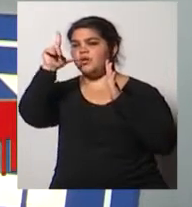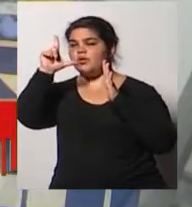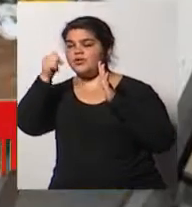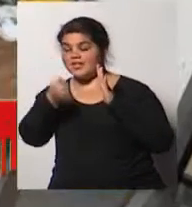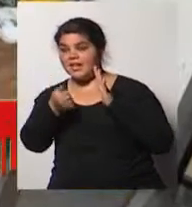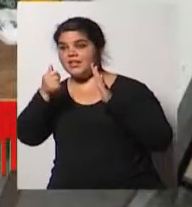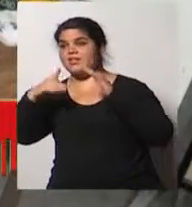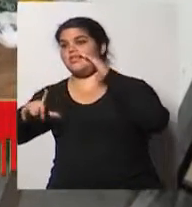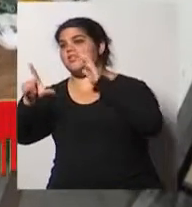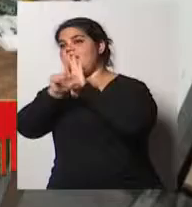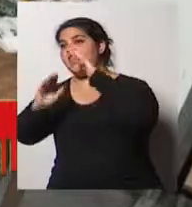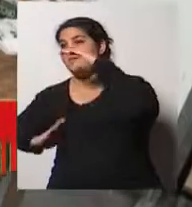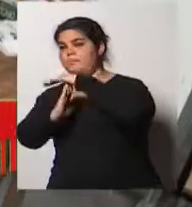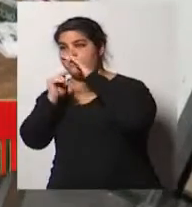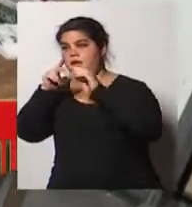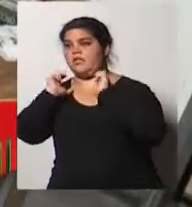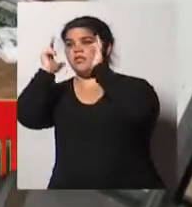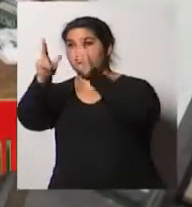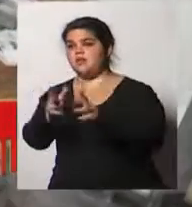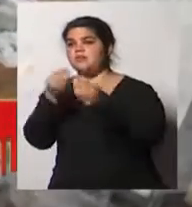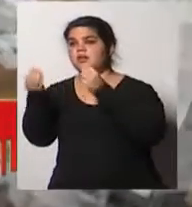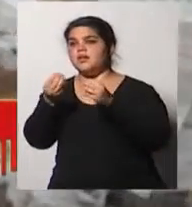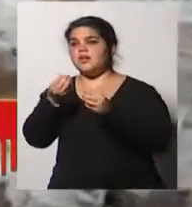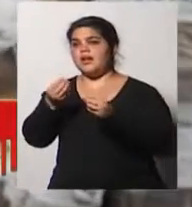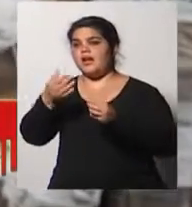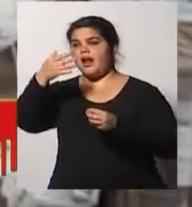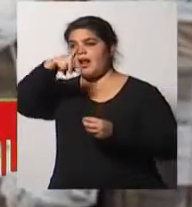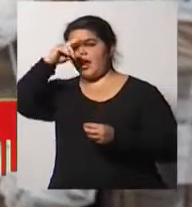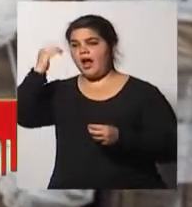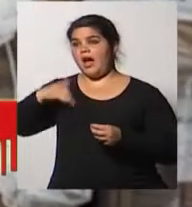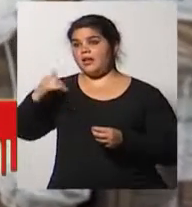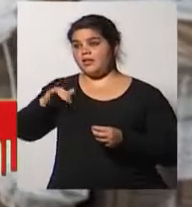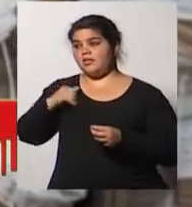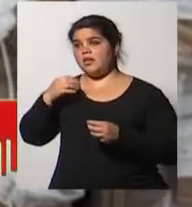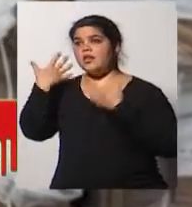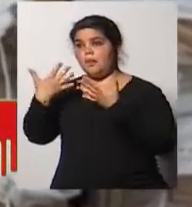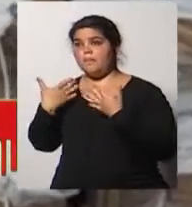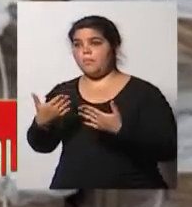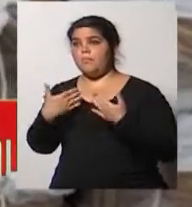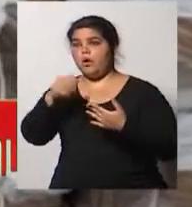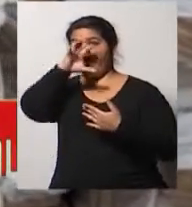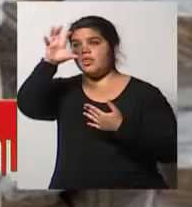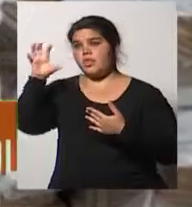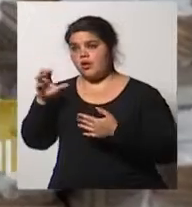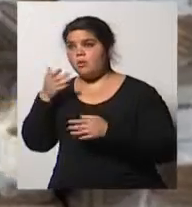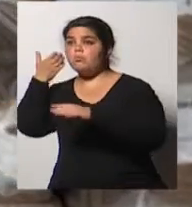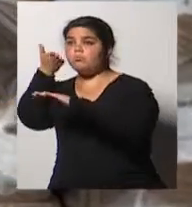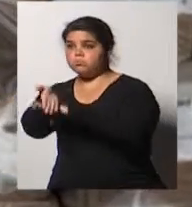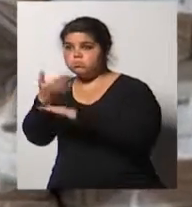Nacional, que habilita a la Nación a intervenir el territorio de las provincias o de la Ciudad Autónoma de Buenos